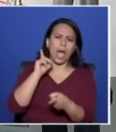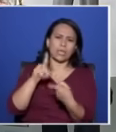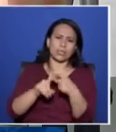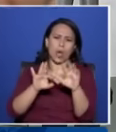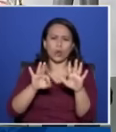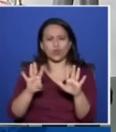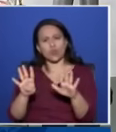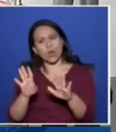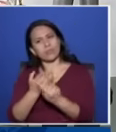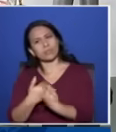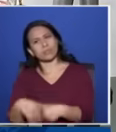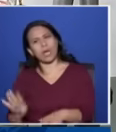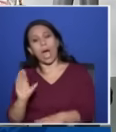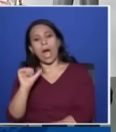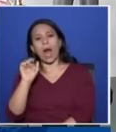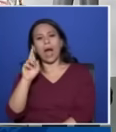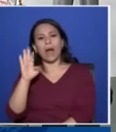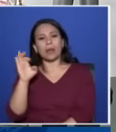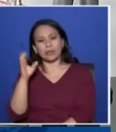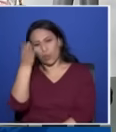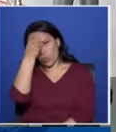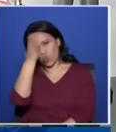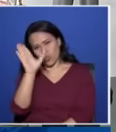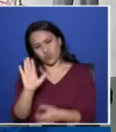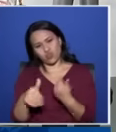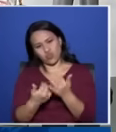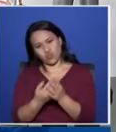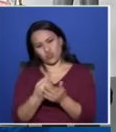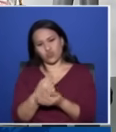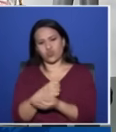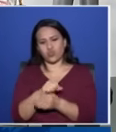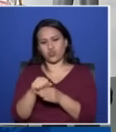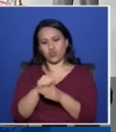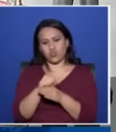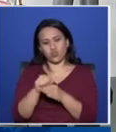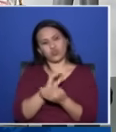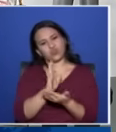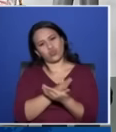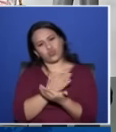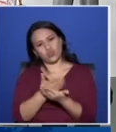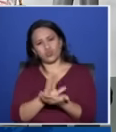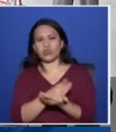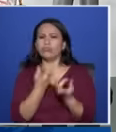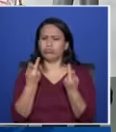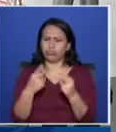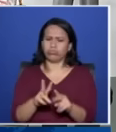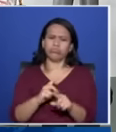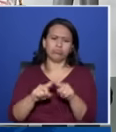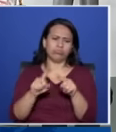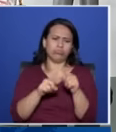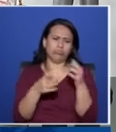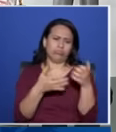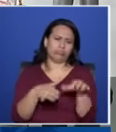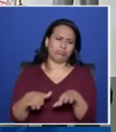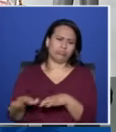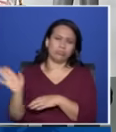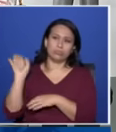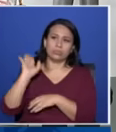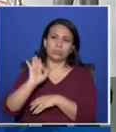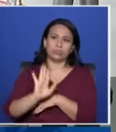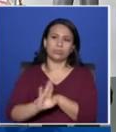ferias de arte, de cultura, ferias de emprendimiento y también varias actividades